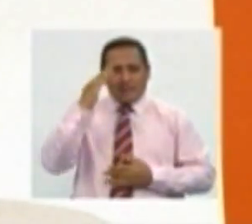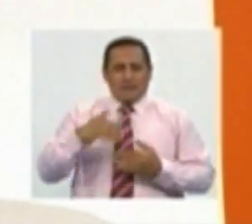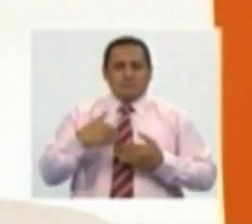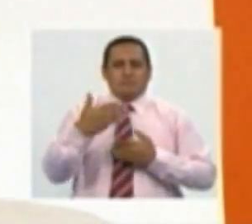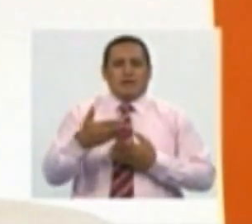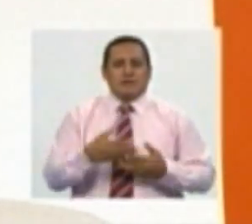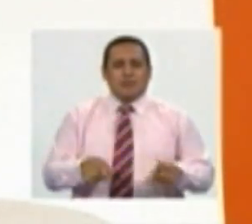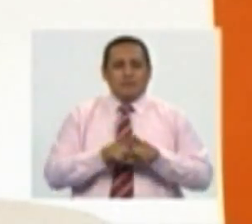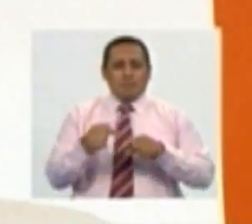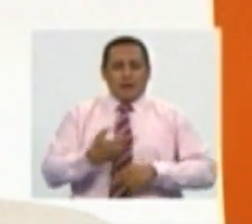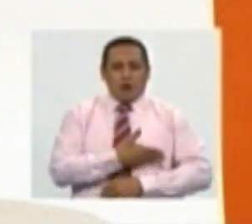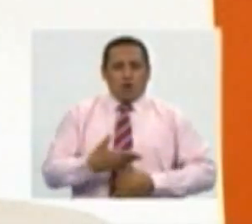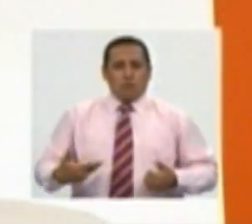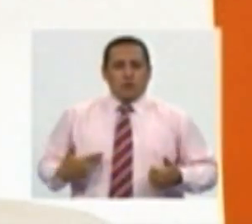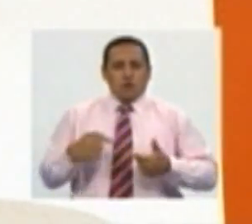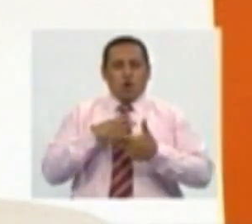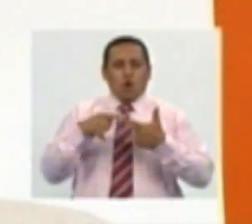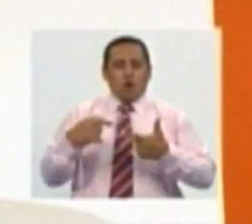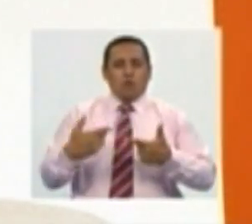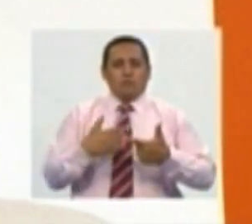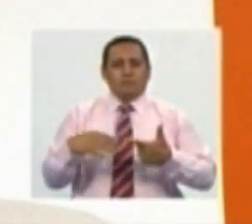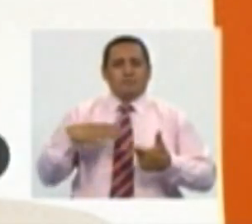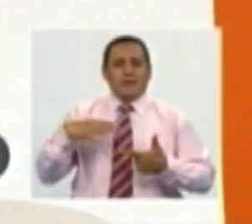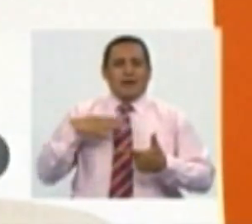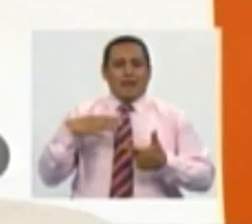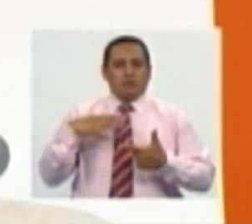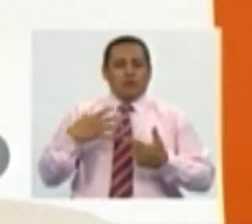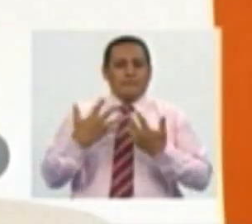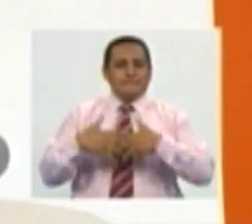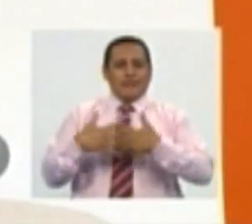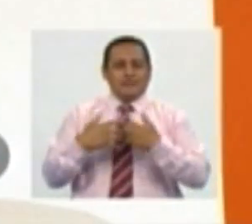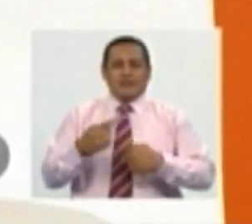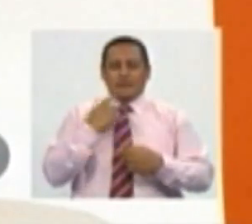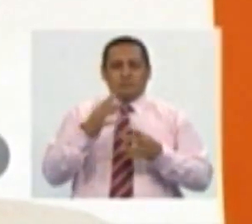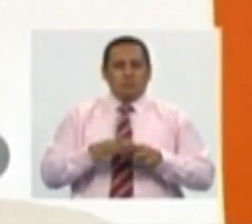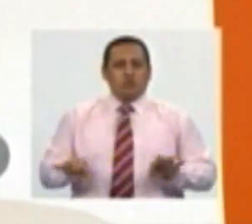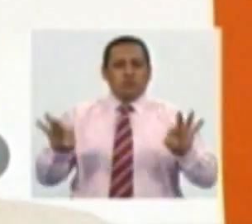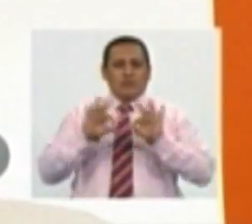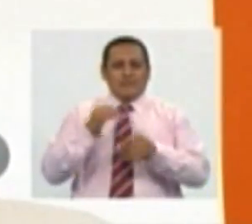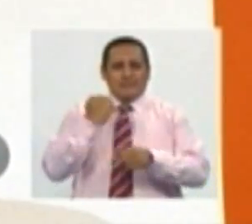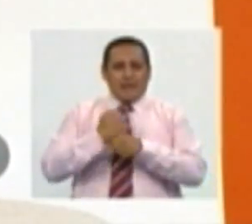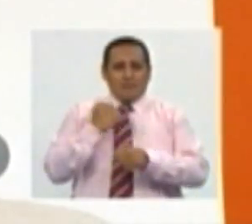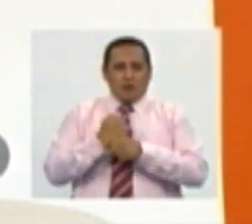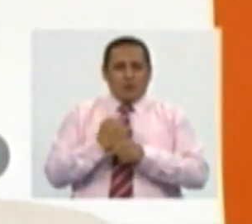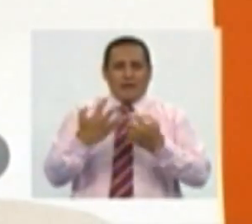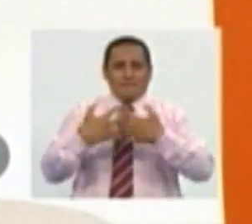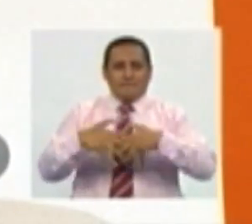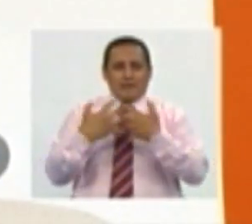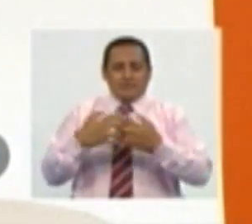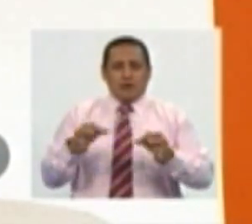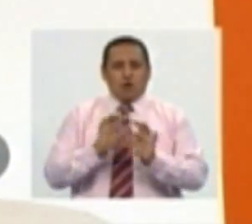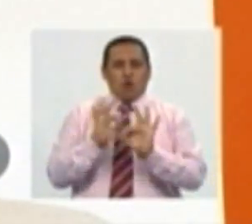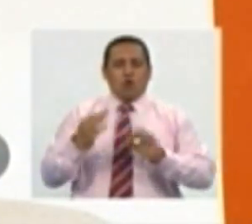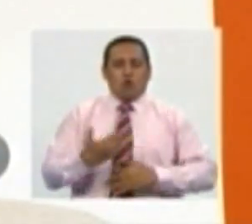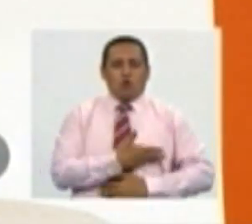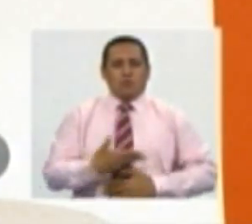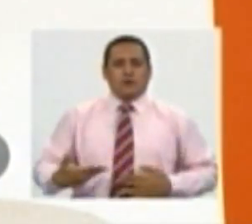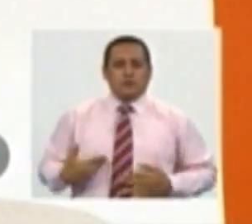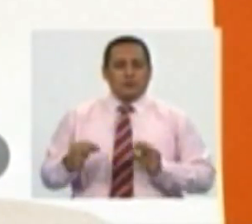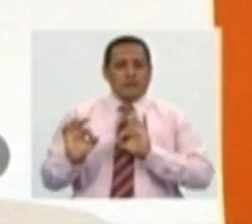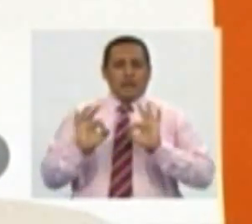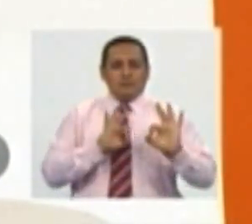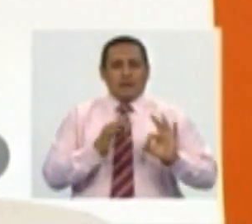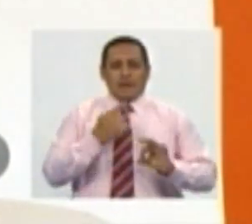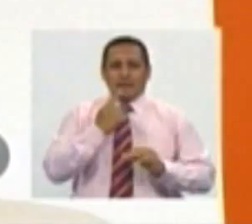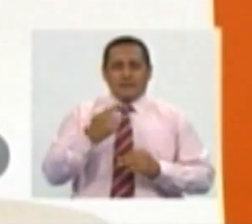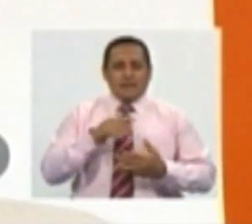más, tanto para el sector público como para el sector privado. La condición es ser trabajadora de la empresa o del Estado. En